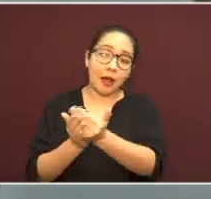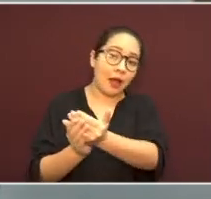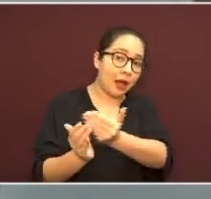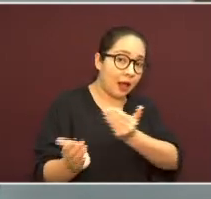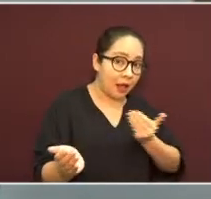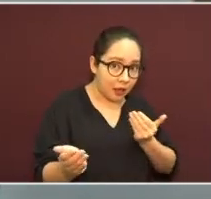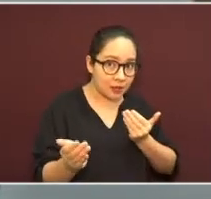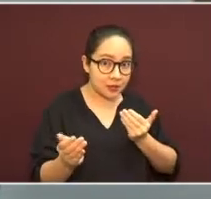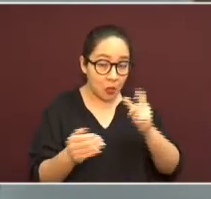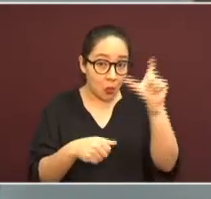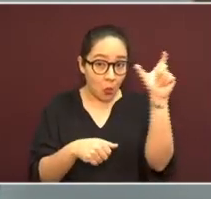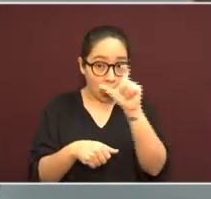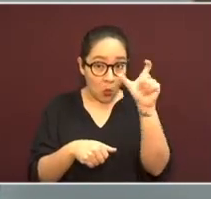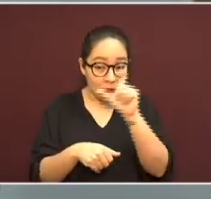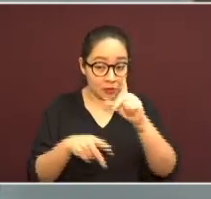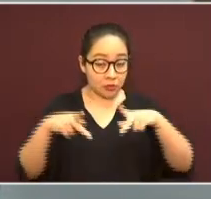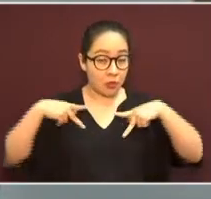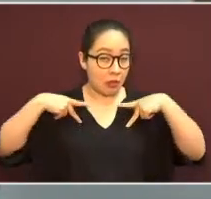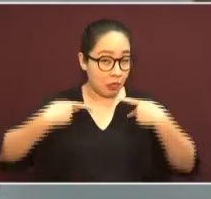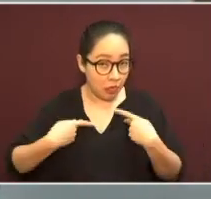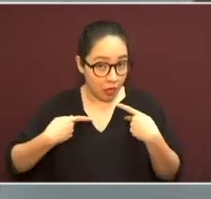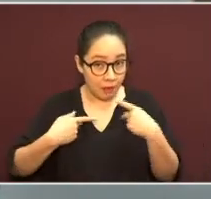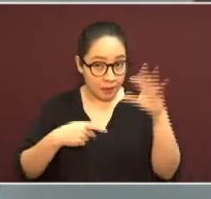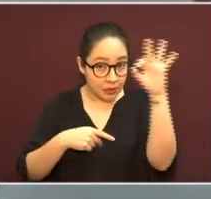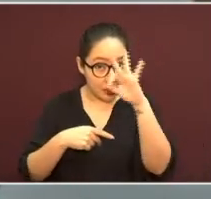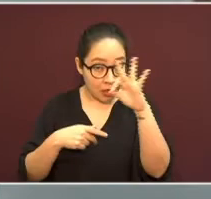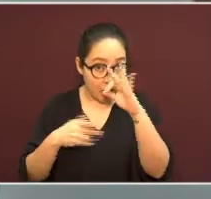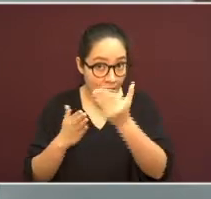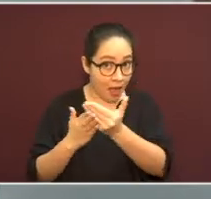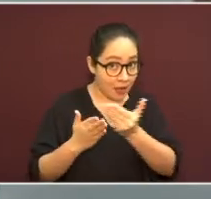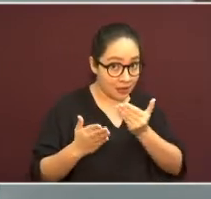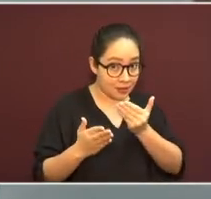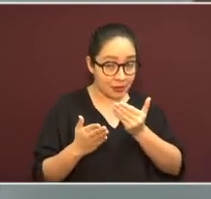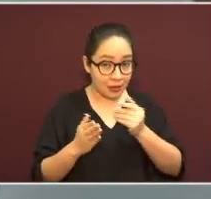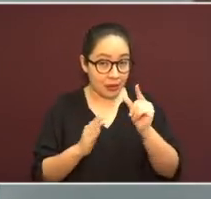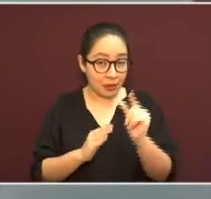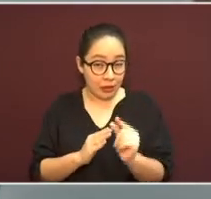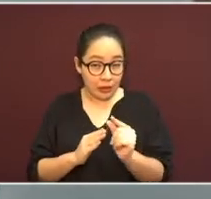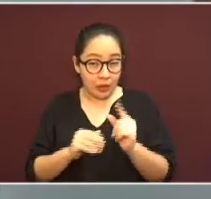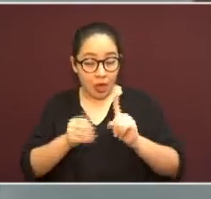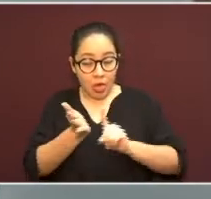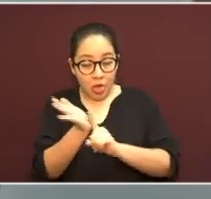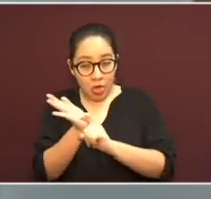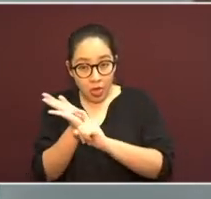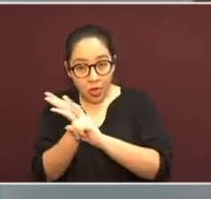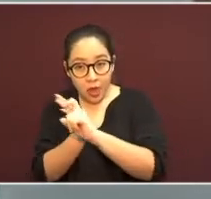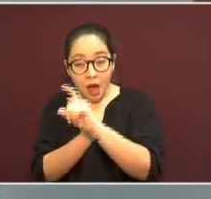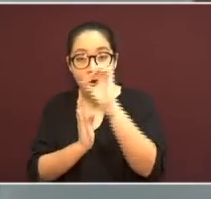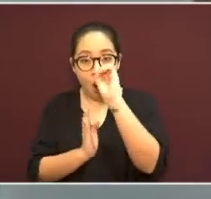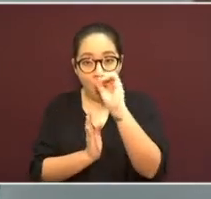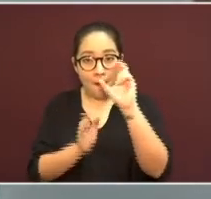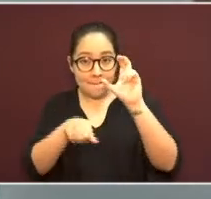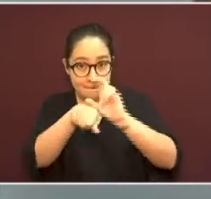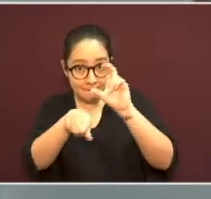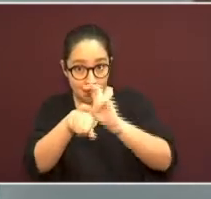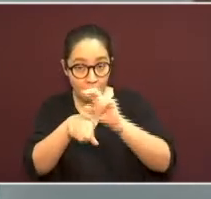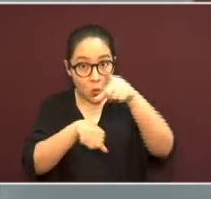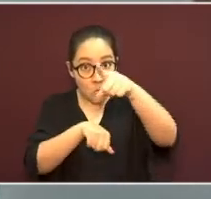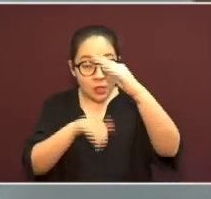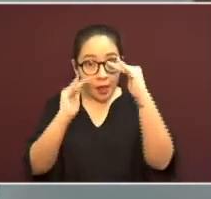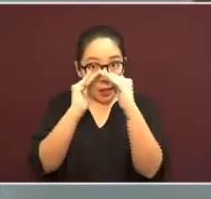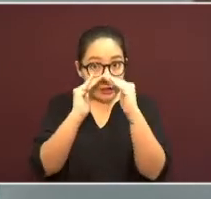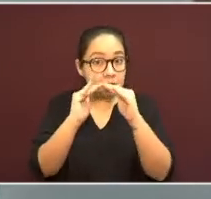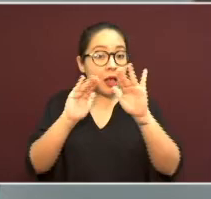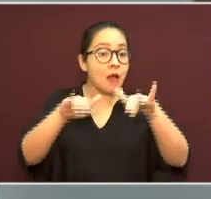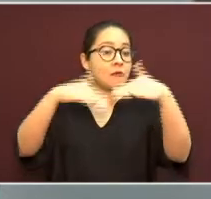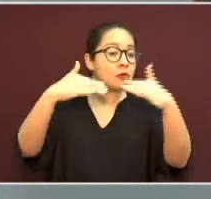más vulnerables y cautivos en su etapa de huevecillos o larvas busquen en sus patios se van a dar cuenta que